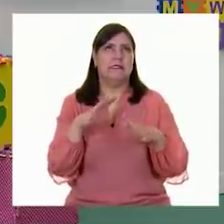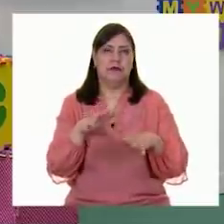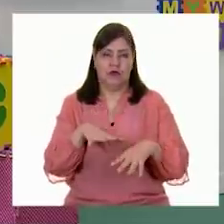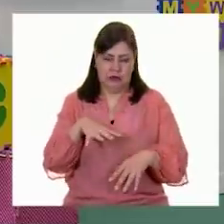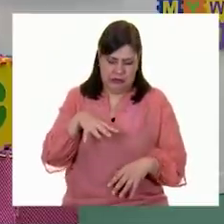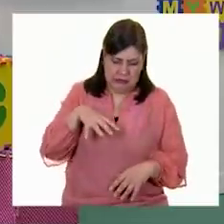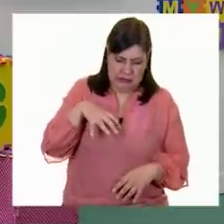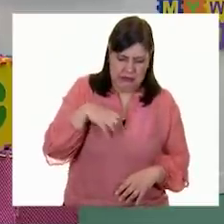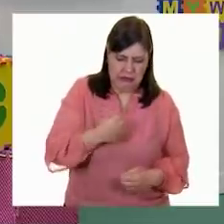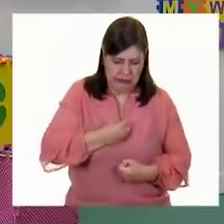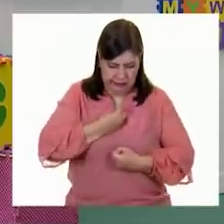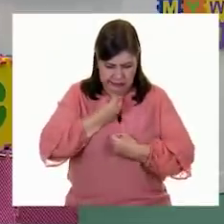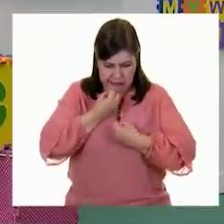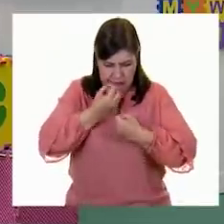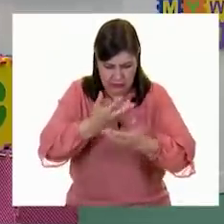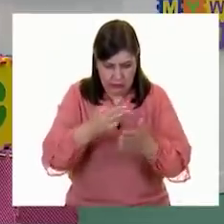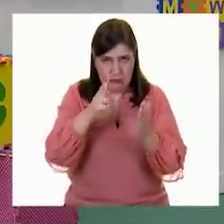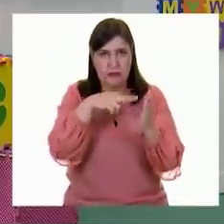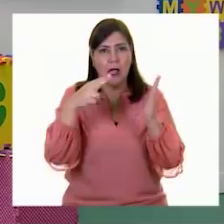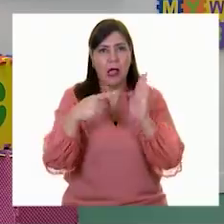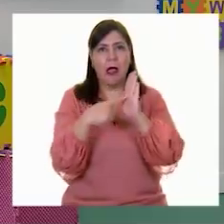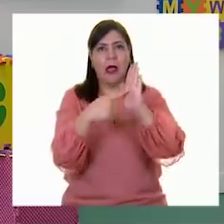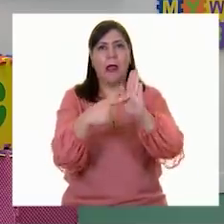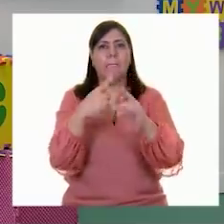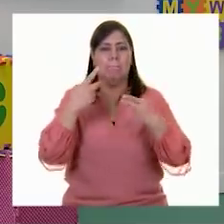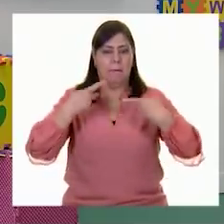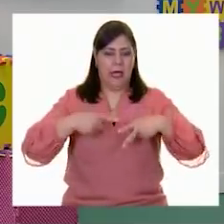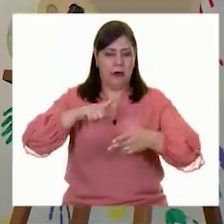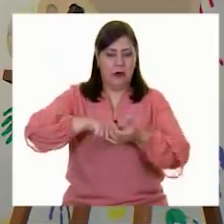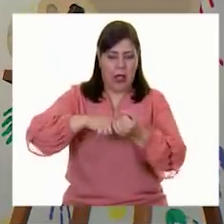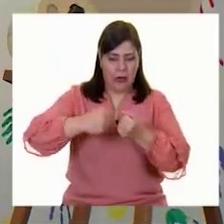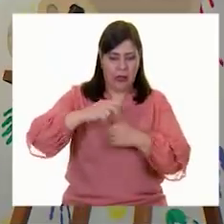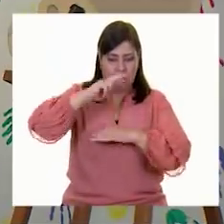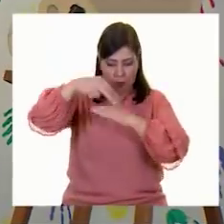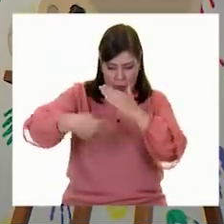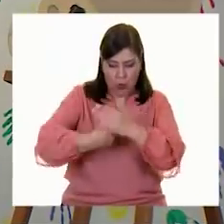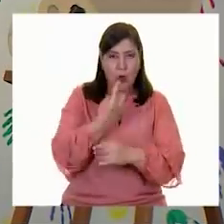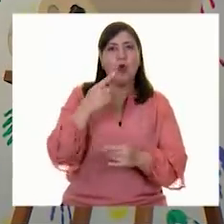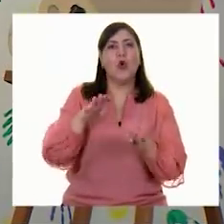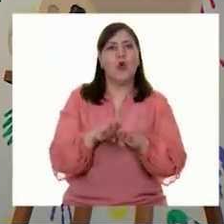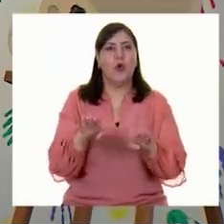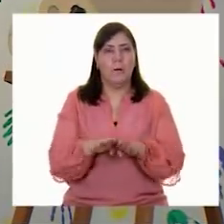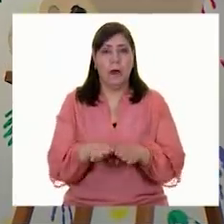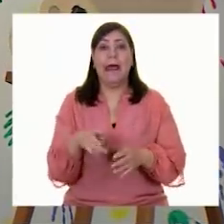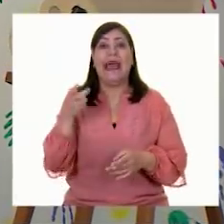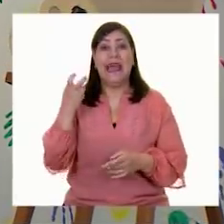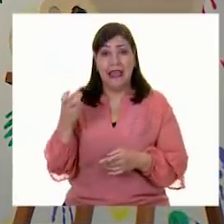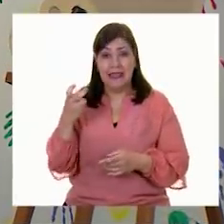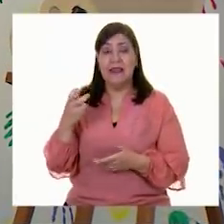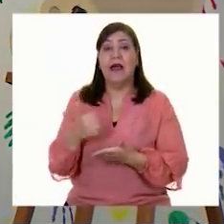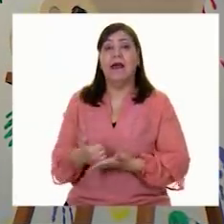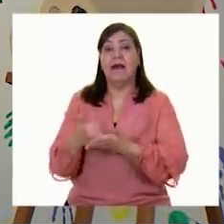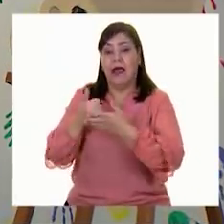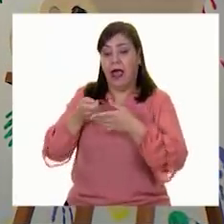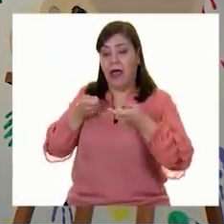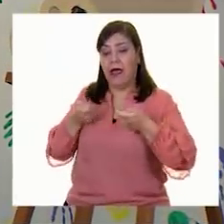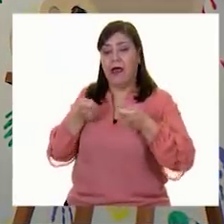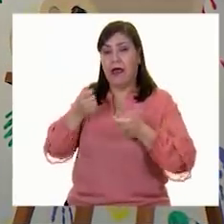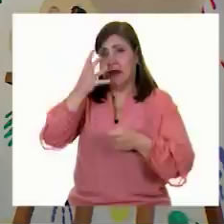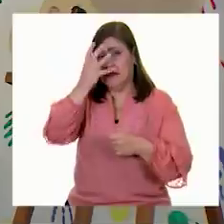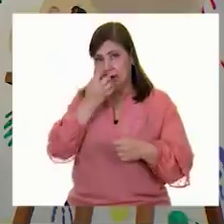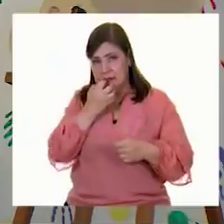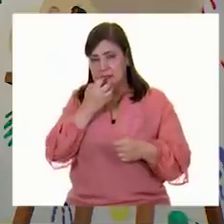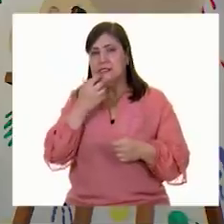de forma creativa su mundo personal. Así es. Esa es una forma de regular su tristeza.